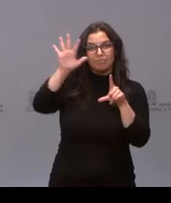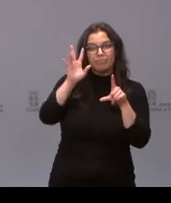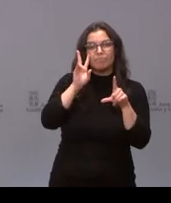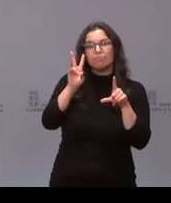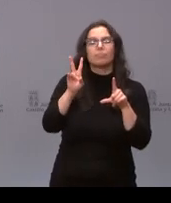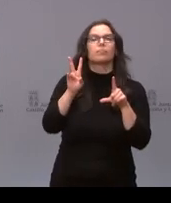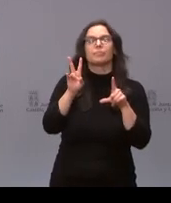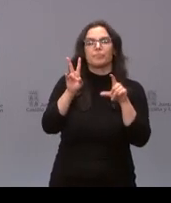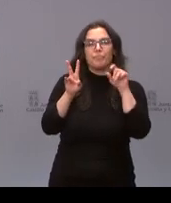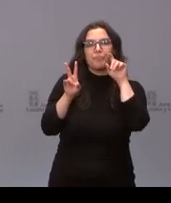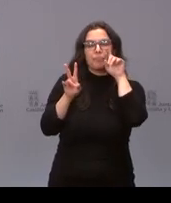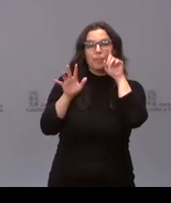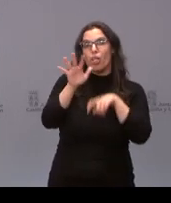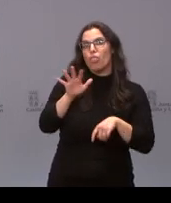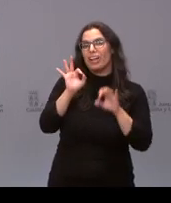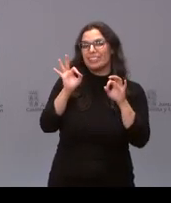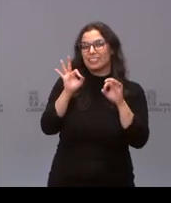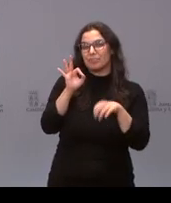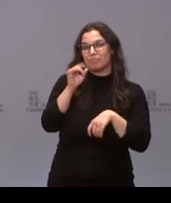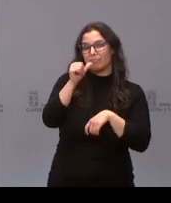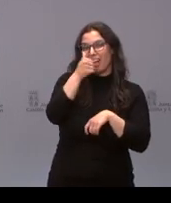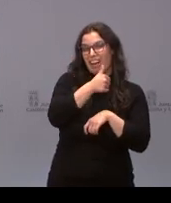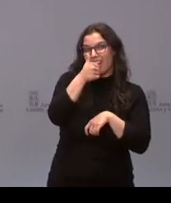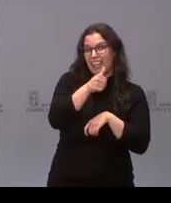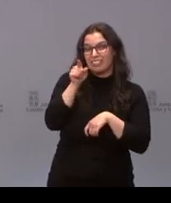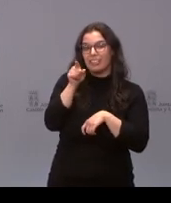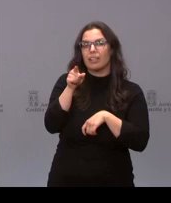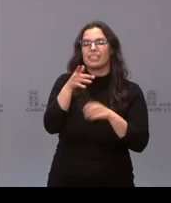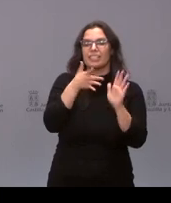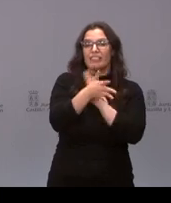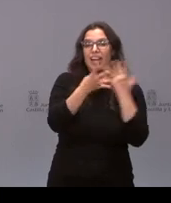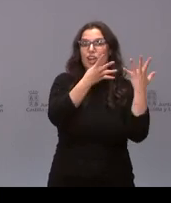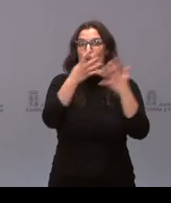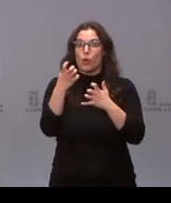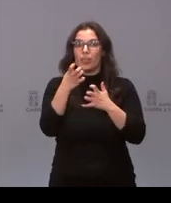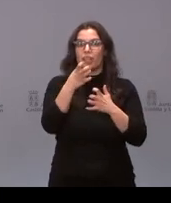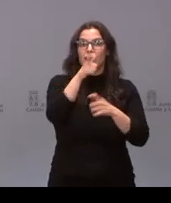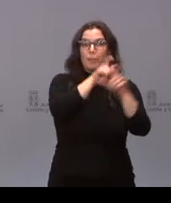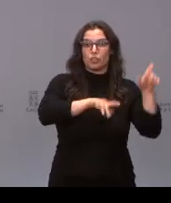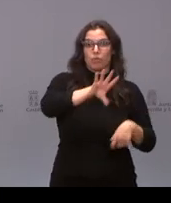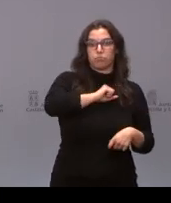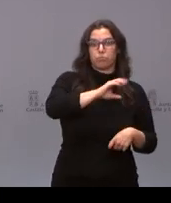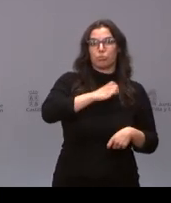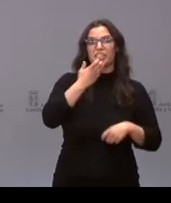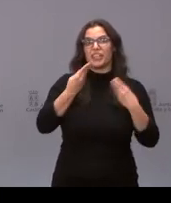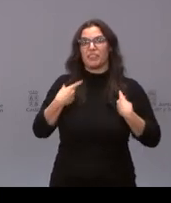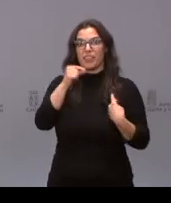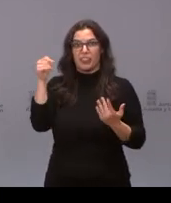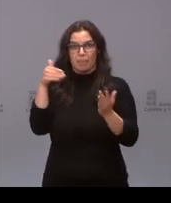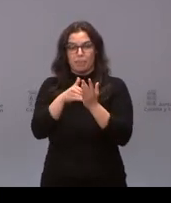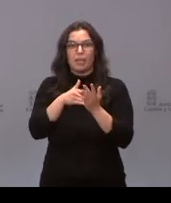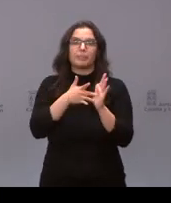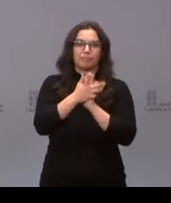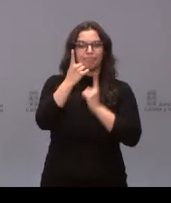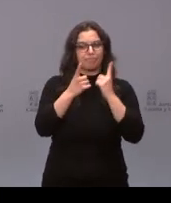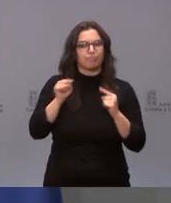que aquellas zonas granates son aquellas en las que hay más de 900 casos por 100.000 habitantes por lo tanto sigue habiendo algunos